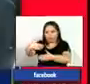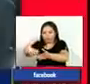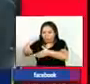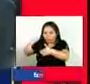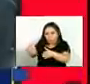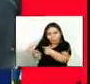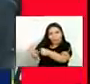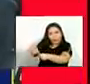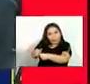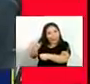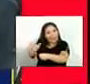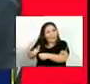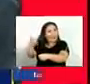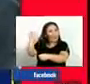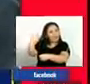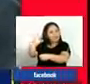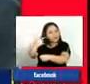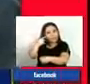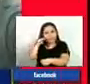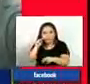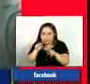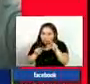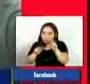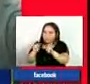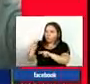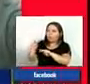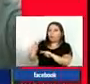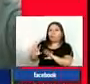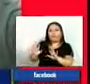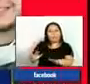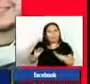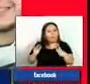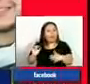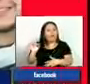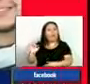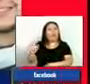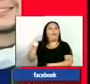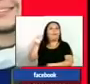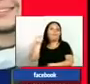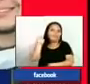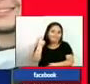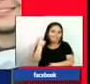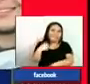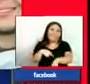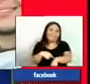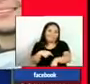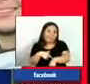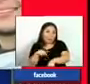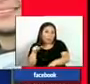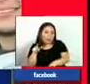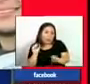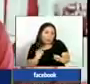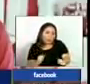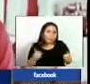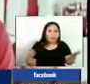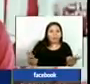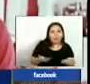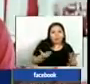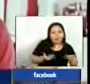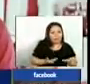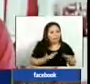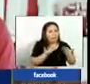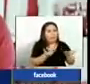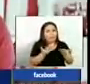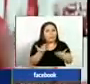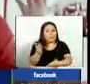y tuvimos la oportunidad de llegar a un montón de personas a partir de ese momento nos damos cuenta de que nosotros podemos hacer un poco más por nuestro país